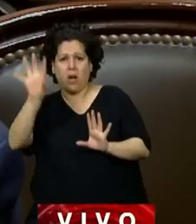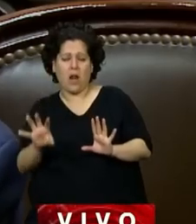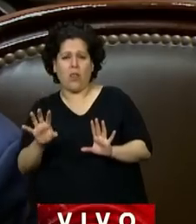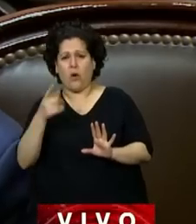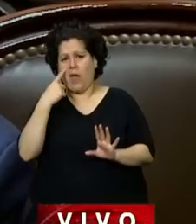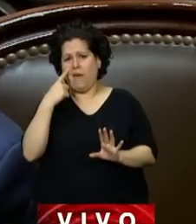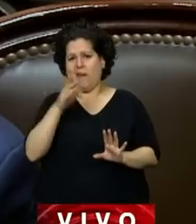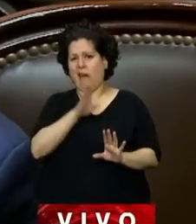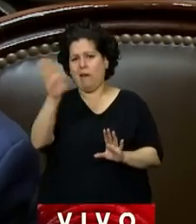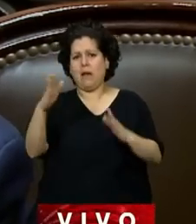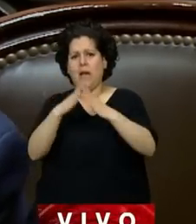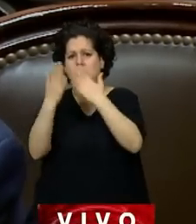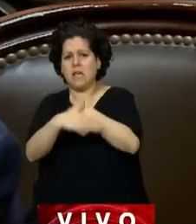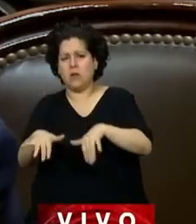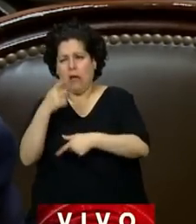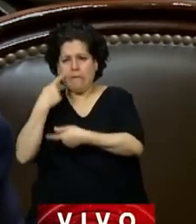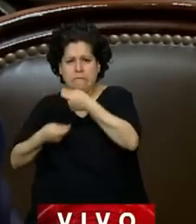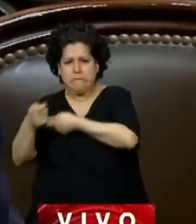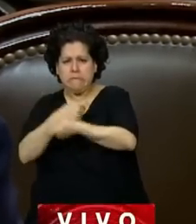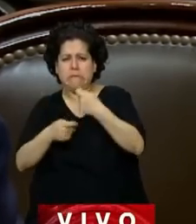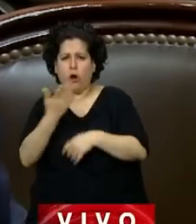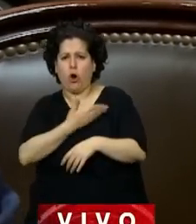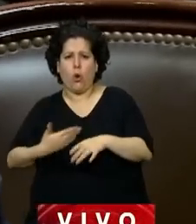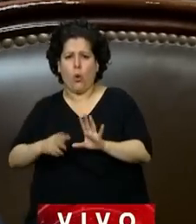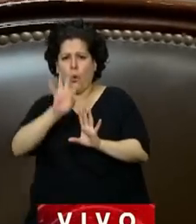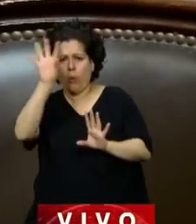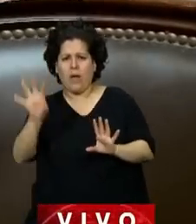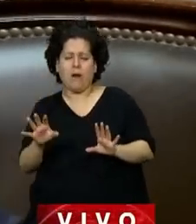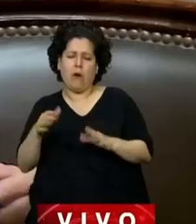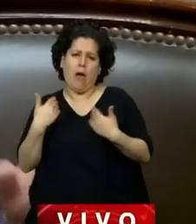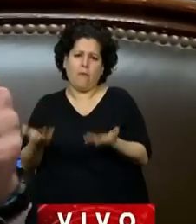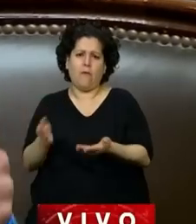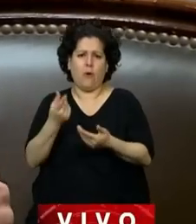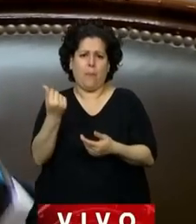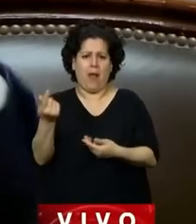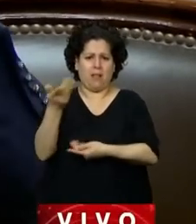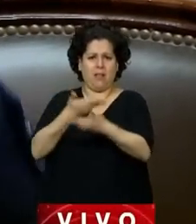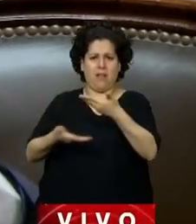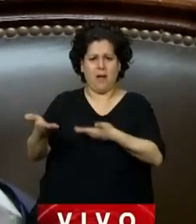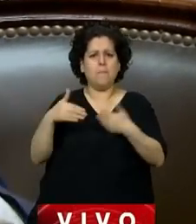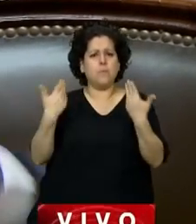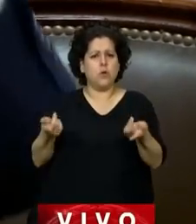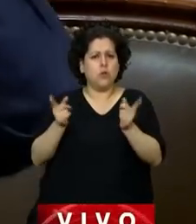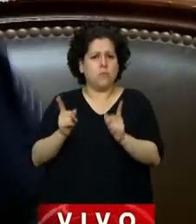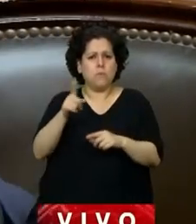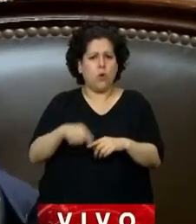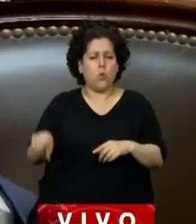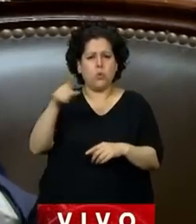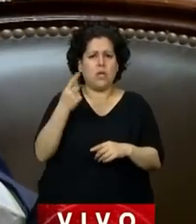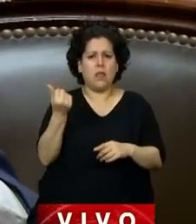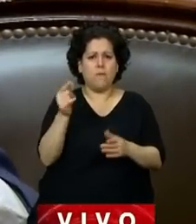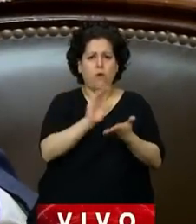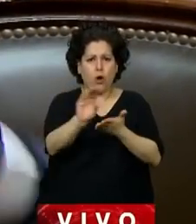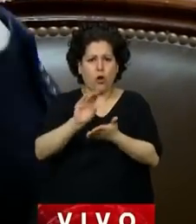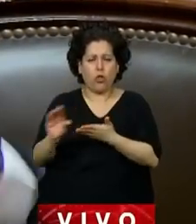Casa Rosada a transaccionar gobernabilidad por la billetera. Por eso asignan los fondos ustedes a